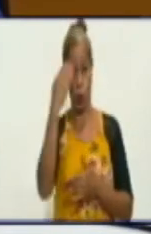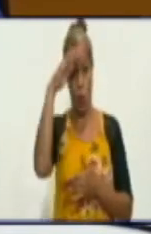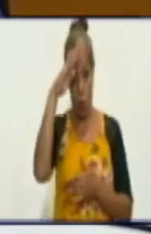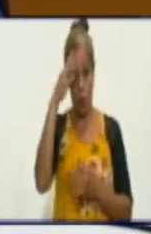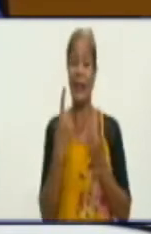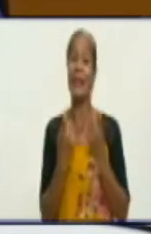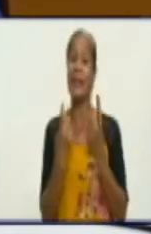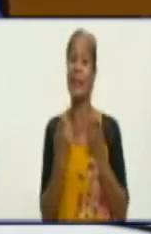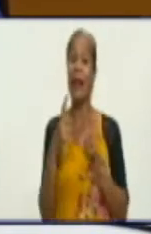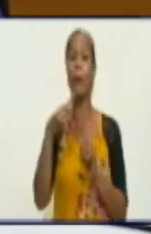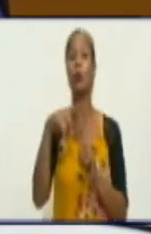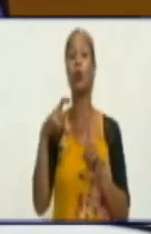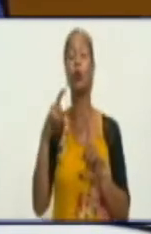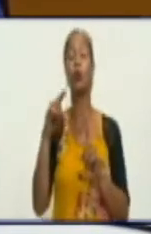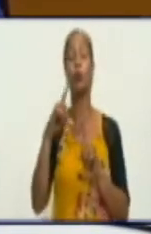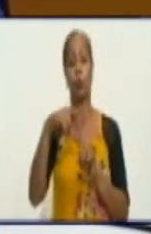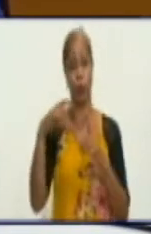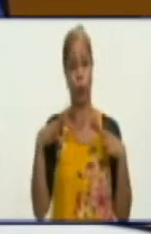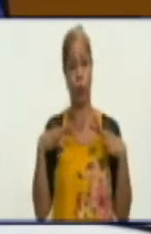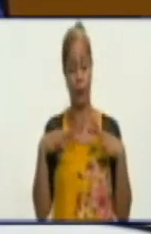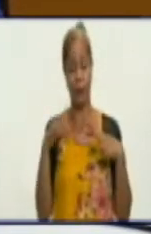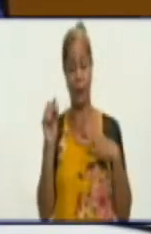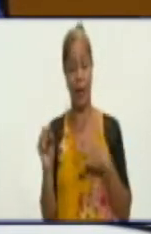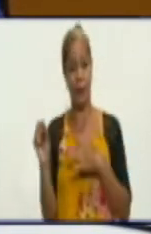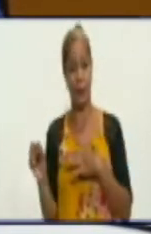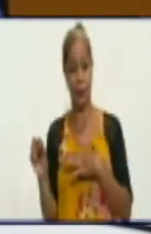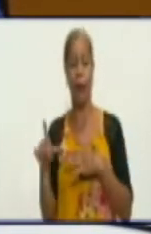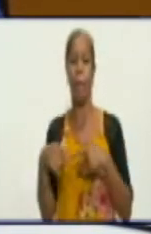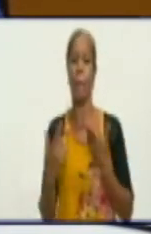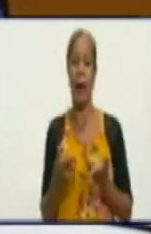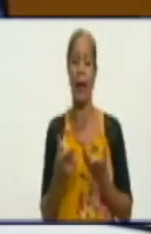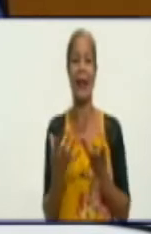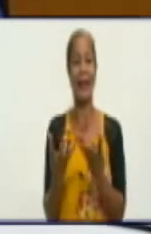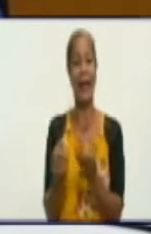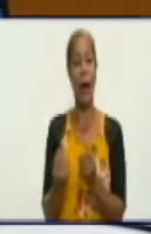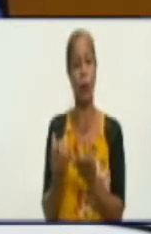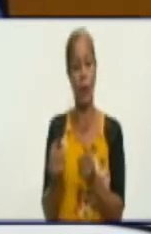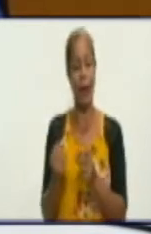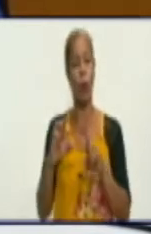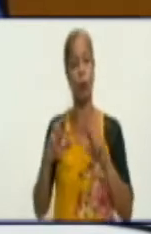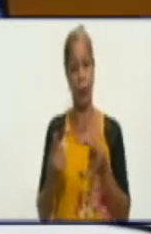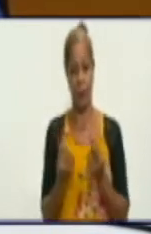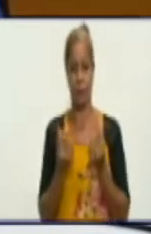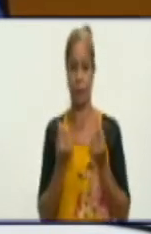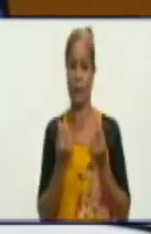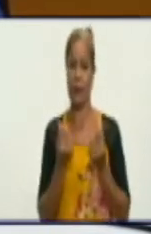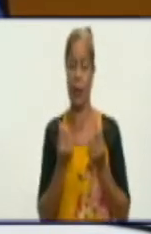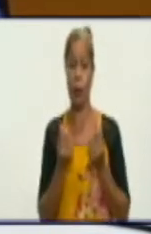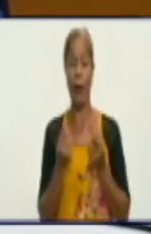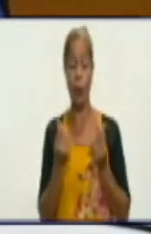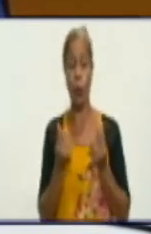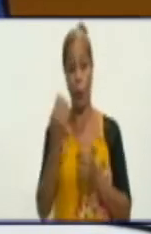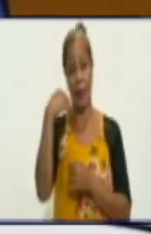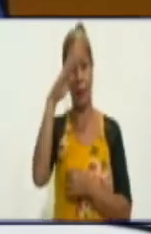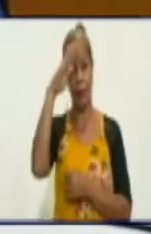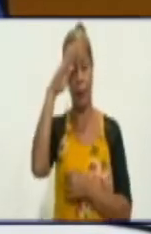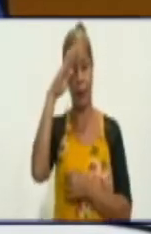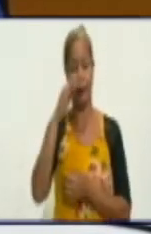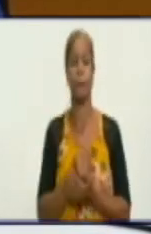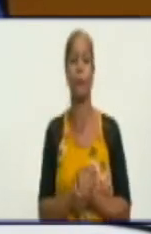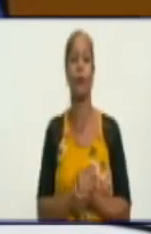haciendo esta labor. Y por supuesto que también ha tenido una afectación económica. Se ha trabajado también, por ejemplo, Villa